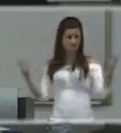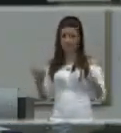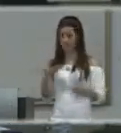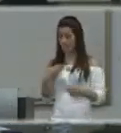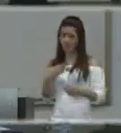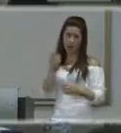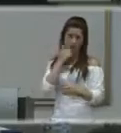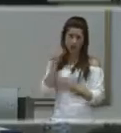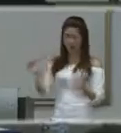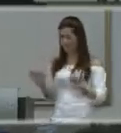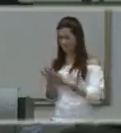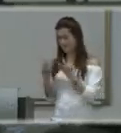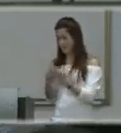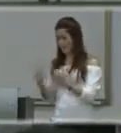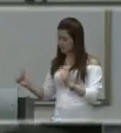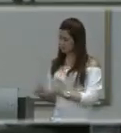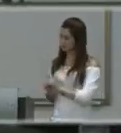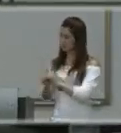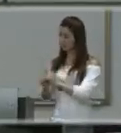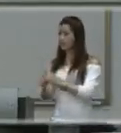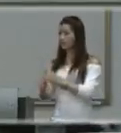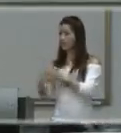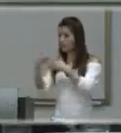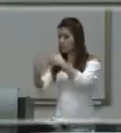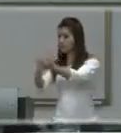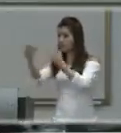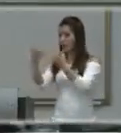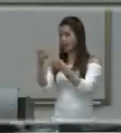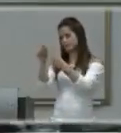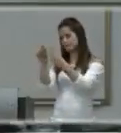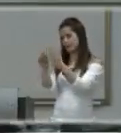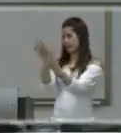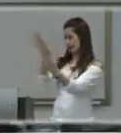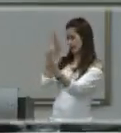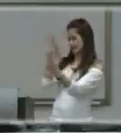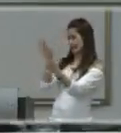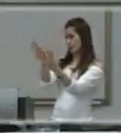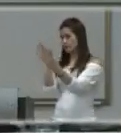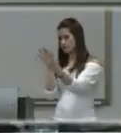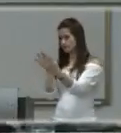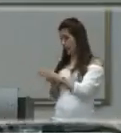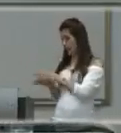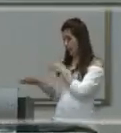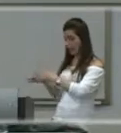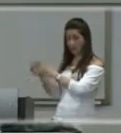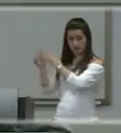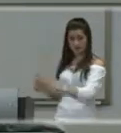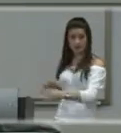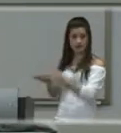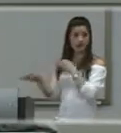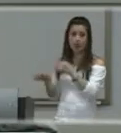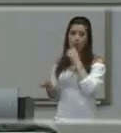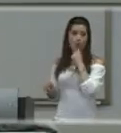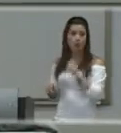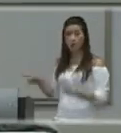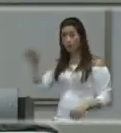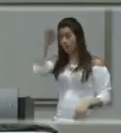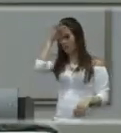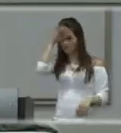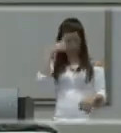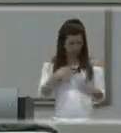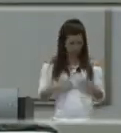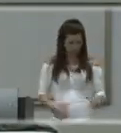seguir, no les cuentan que van a ser esterilizados o que van a hacerles un aborto y la persona ni se enteró qué pasó